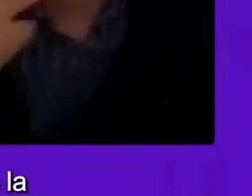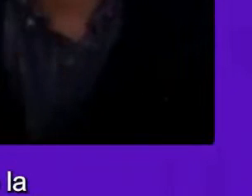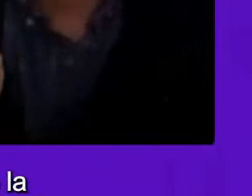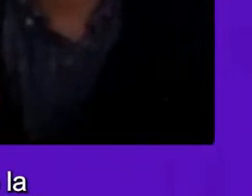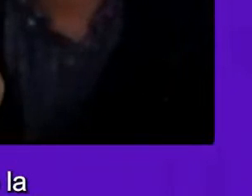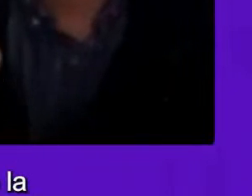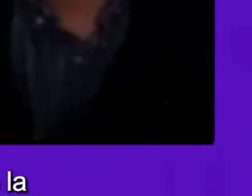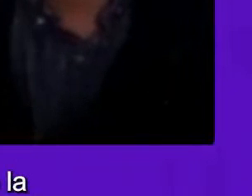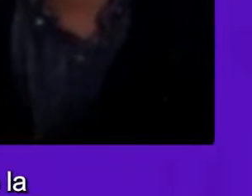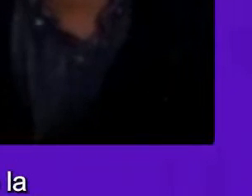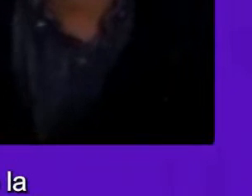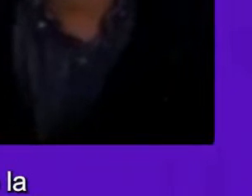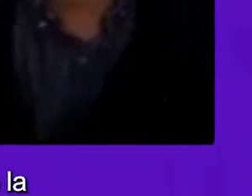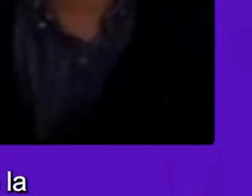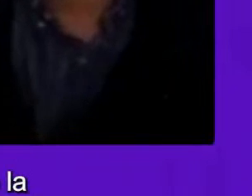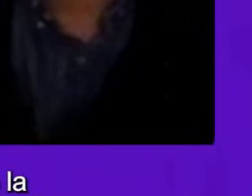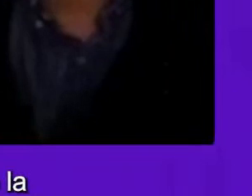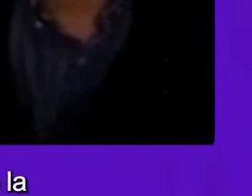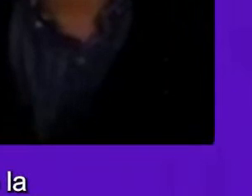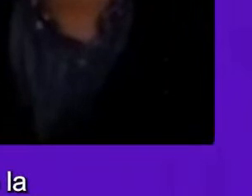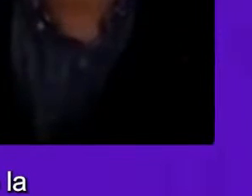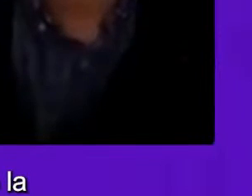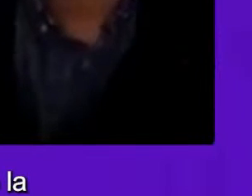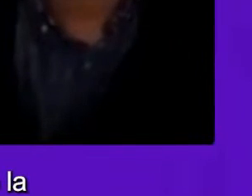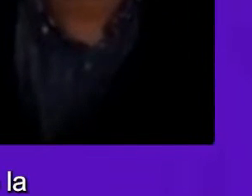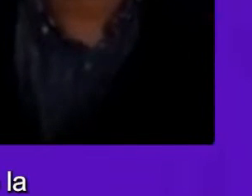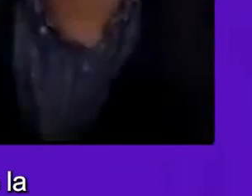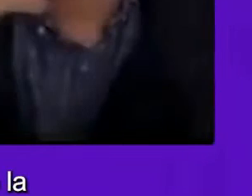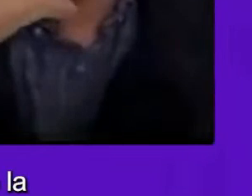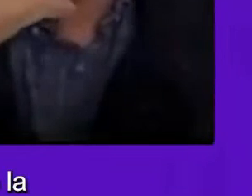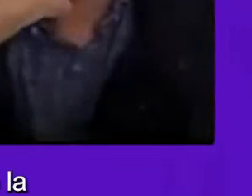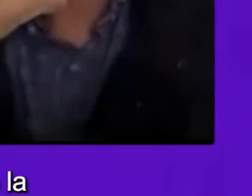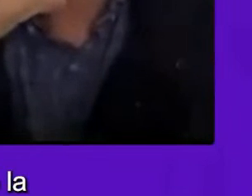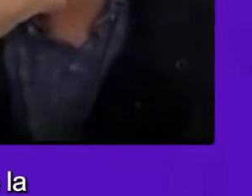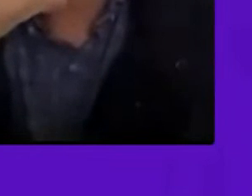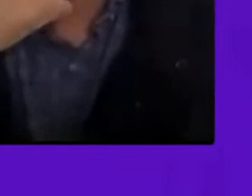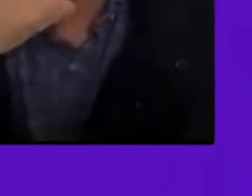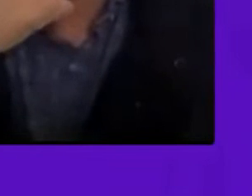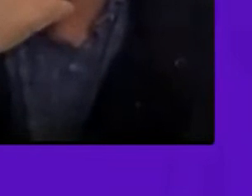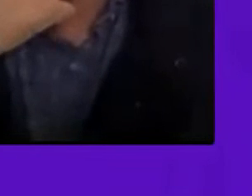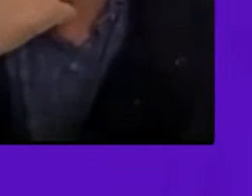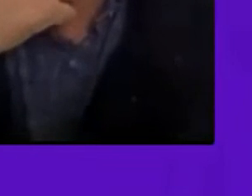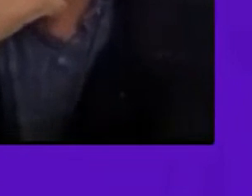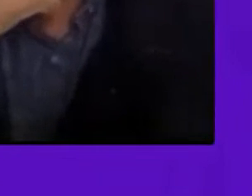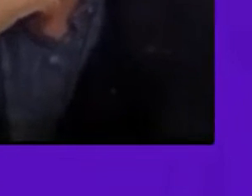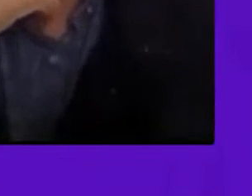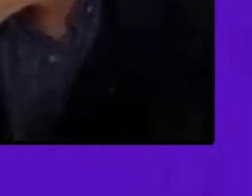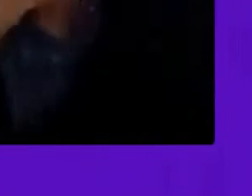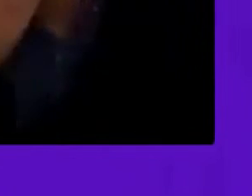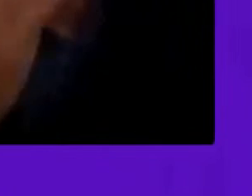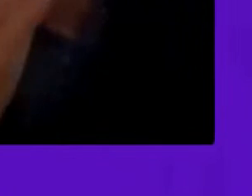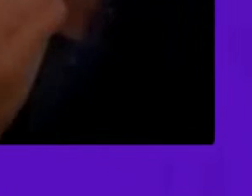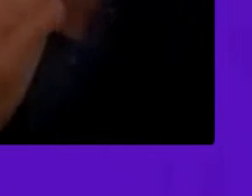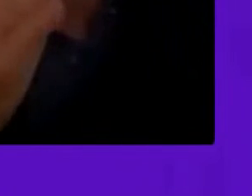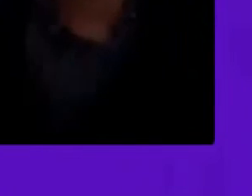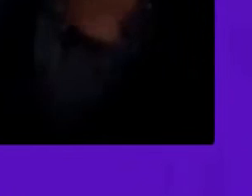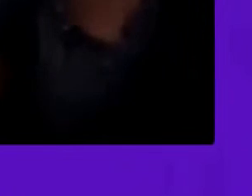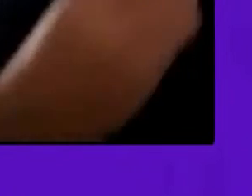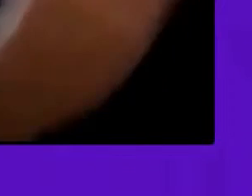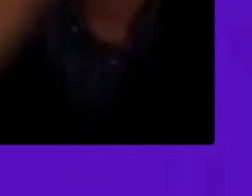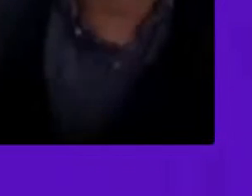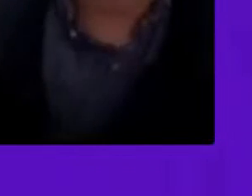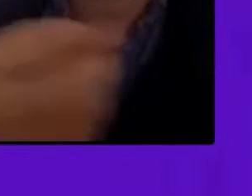pues cuando tú estás desde la individualidad te puede sorprender mucho, pero sí creo que me hace falta